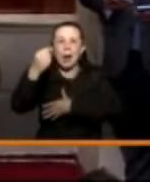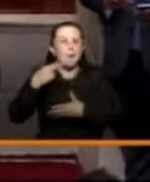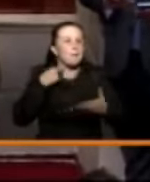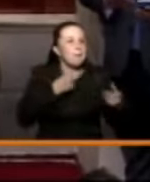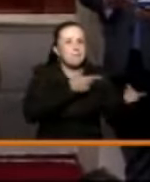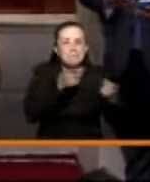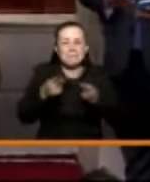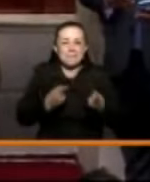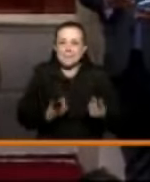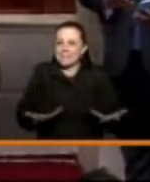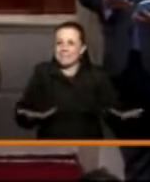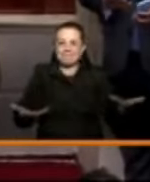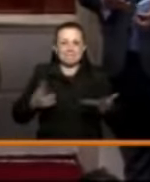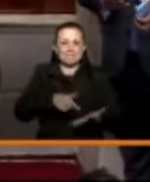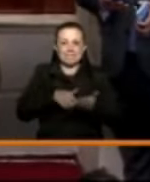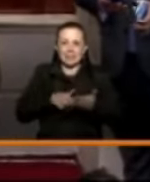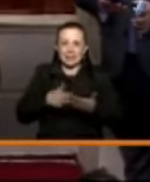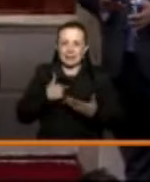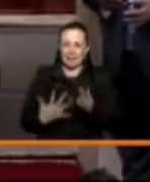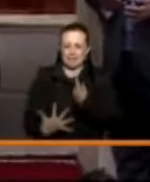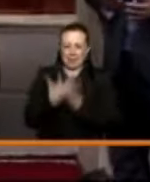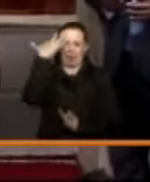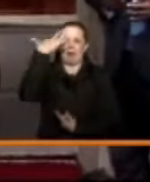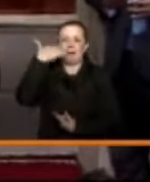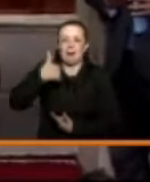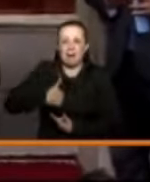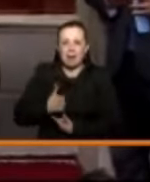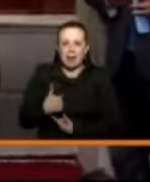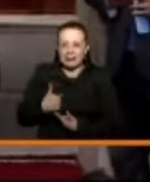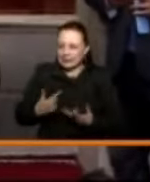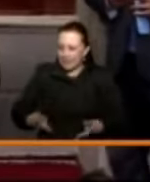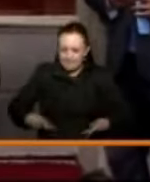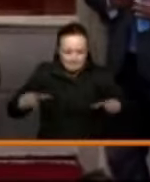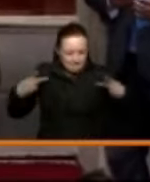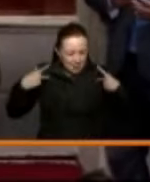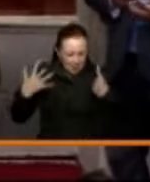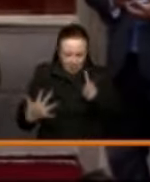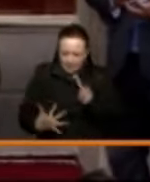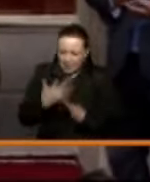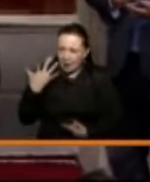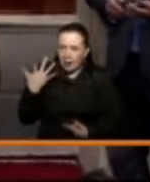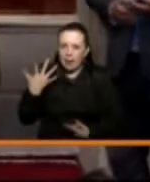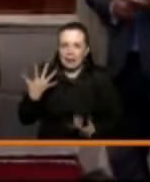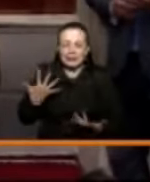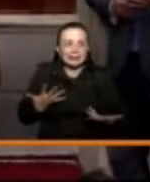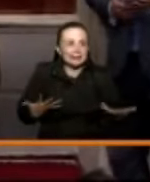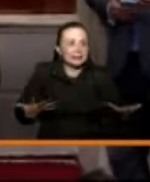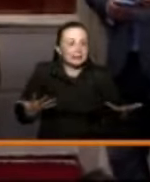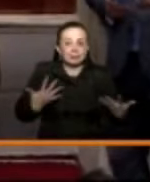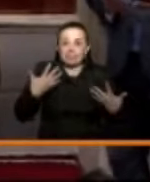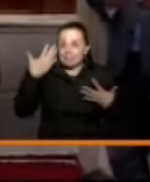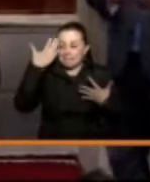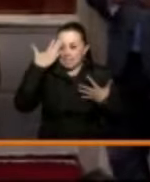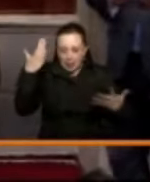vida y alteró nuestra cotidianidad de formas que eran